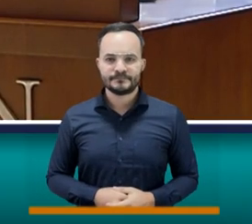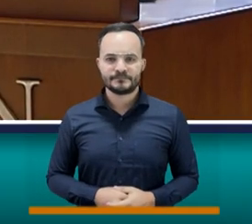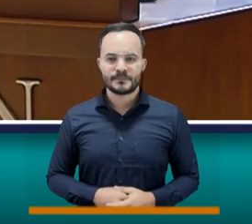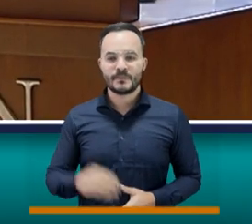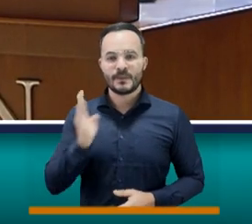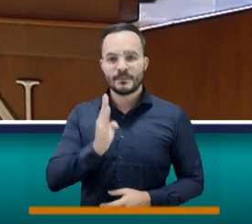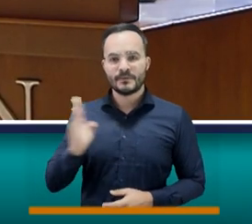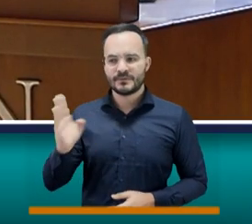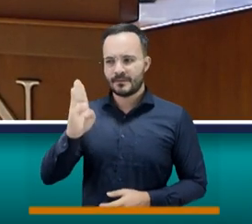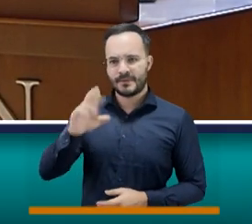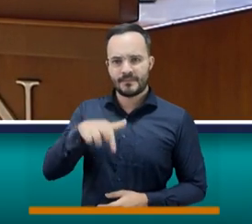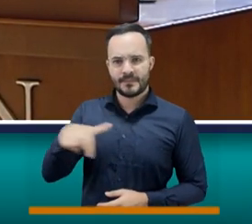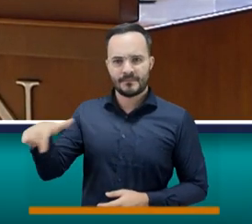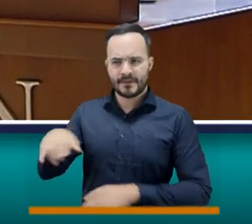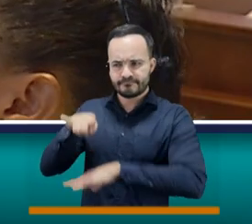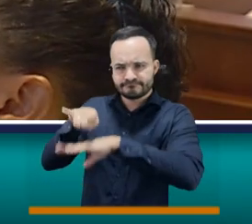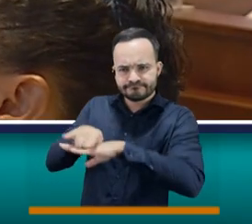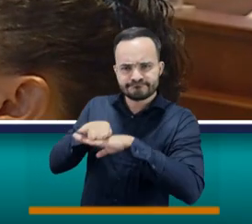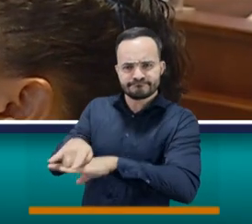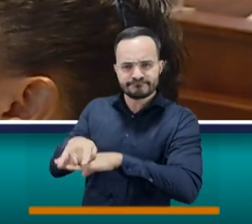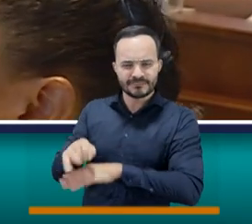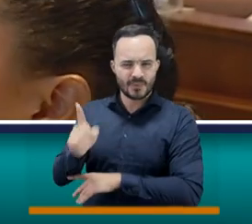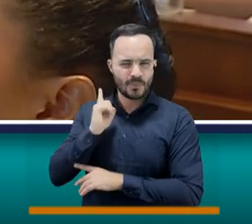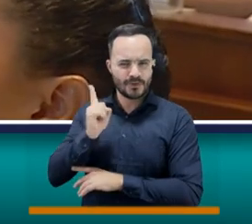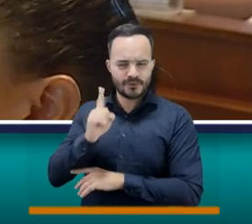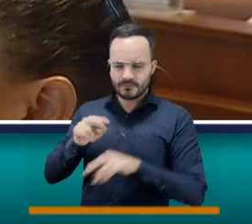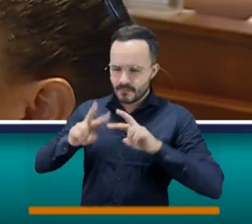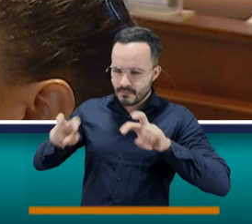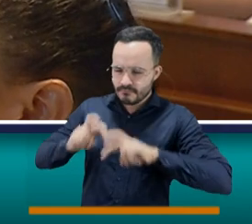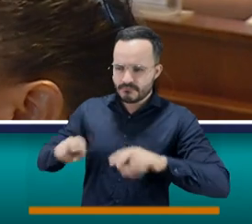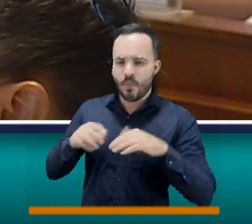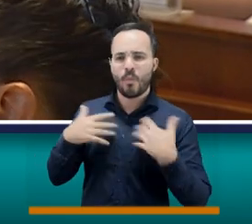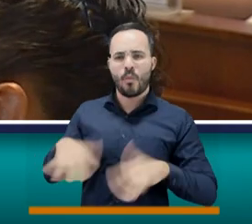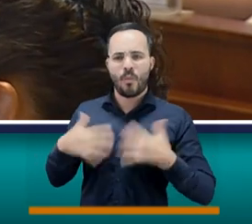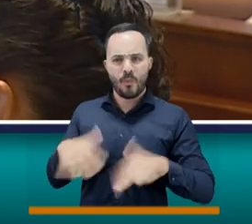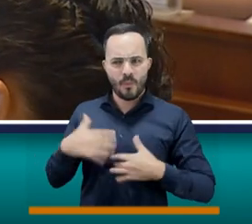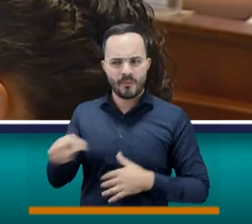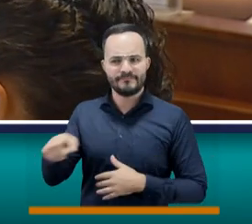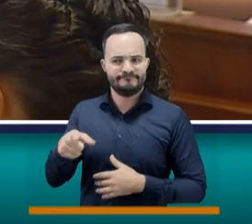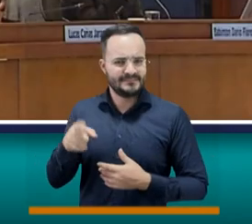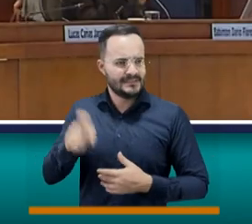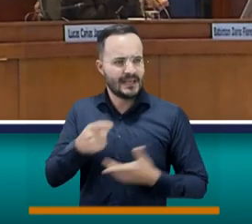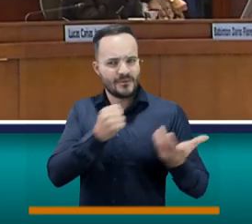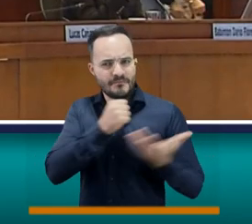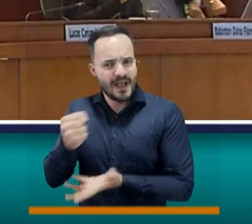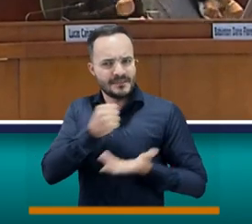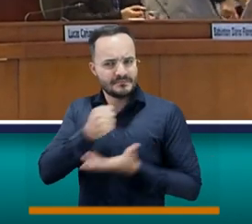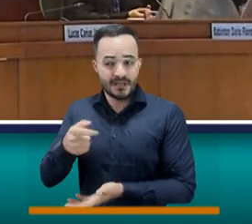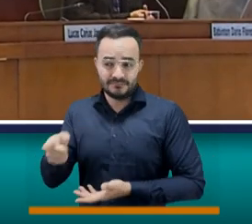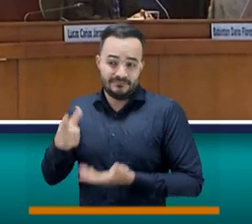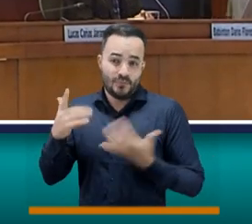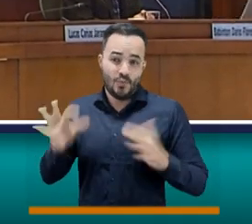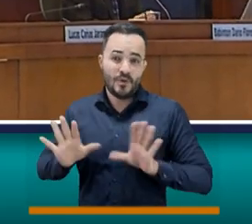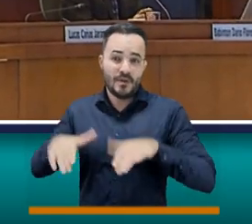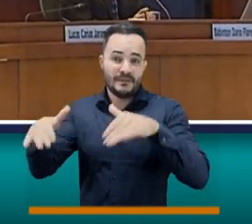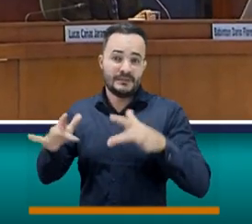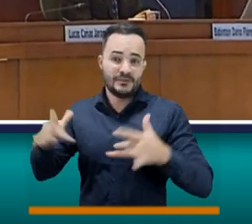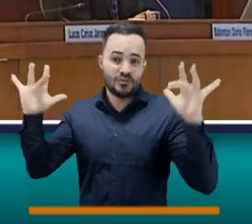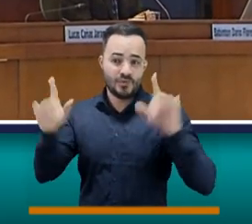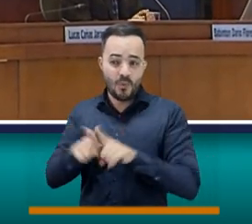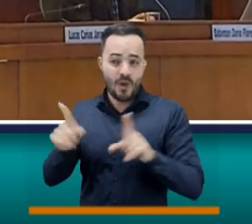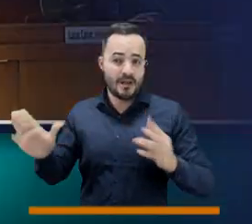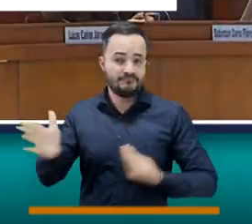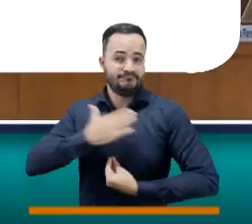El control político a la Biblioteca Pública Piloto reclama más recursos para ese tesoro de los antioqueños.